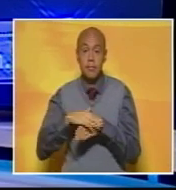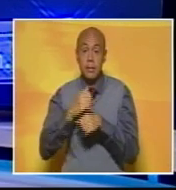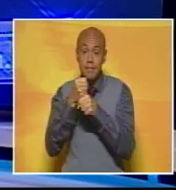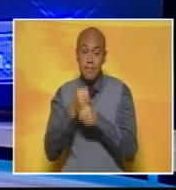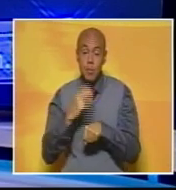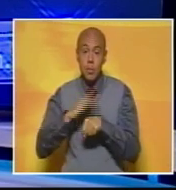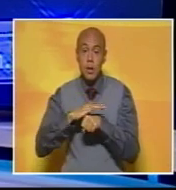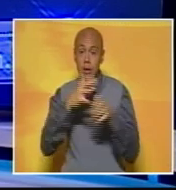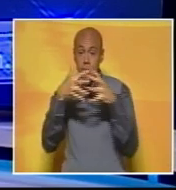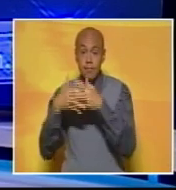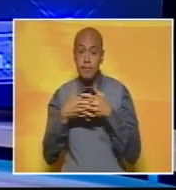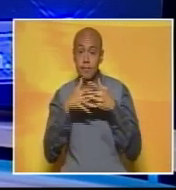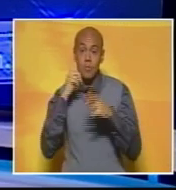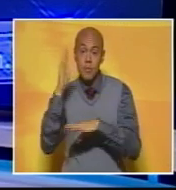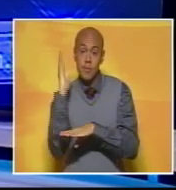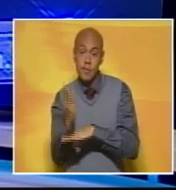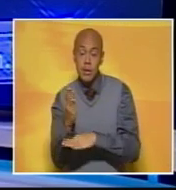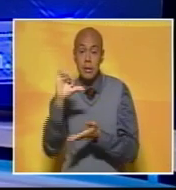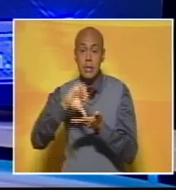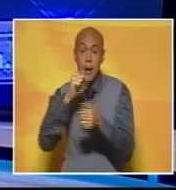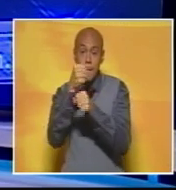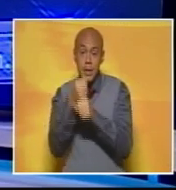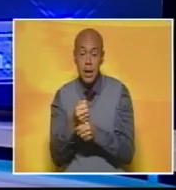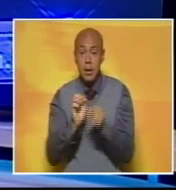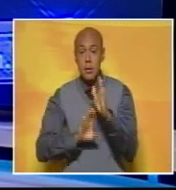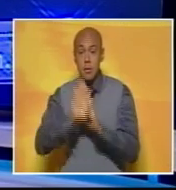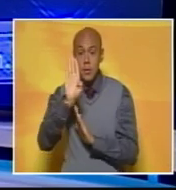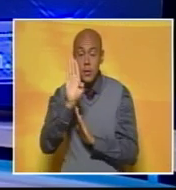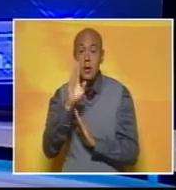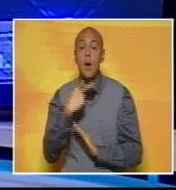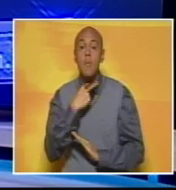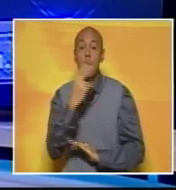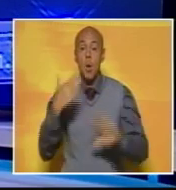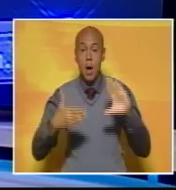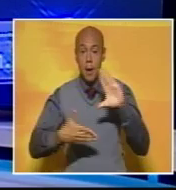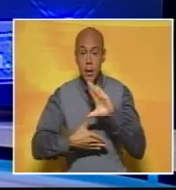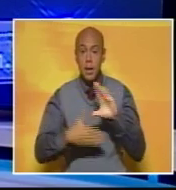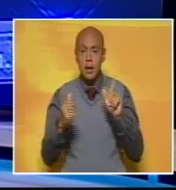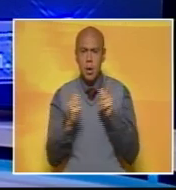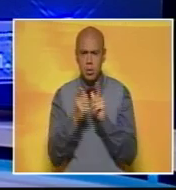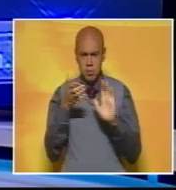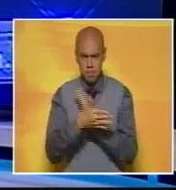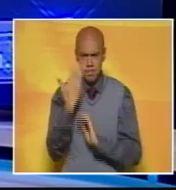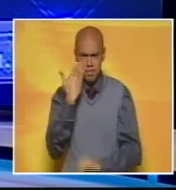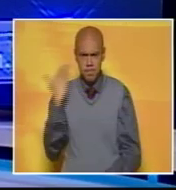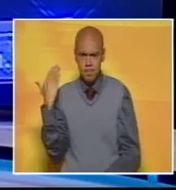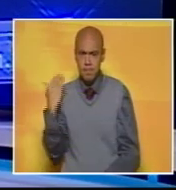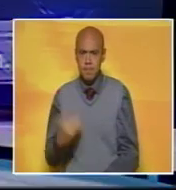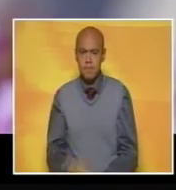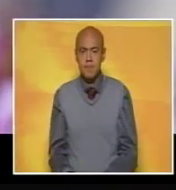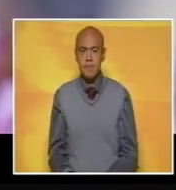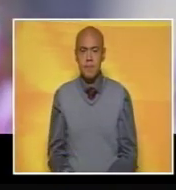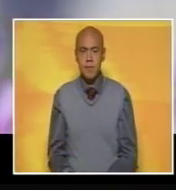sanciones estadounidenses para impulsar las ventas. Miguel Ángel Rivera, de La Voz de América, nos cuenta más.